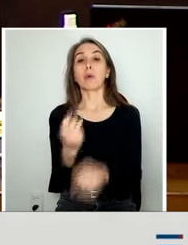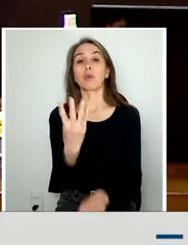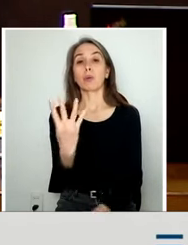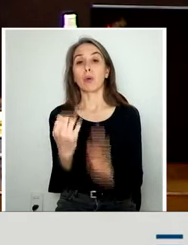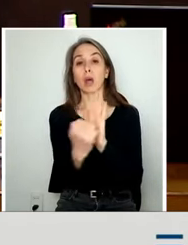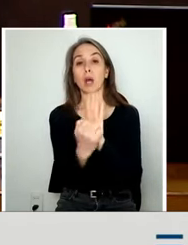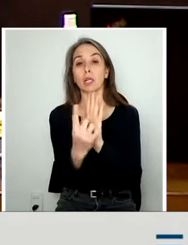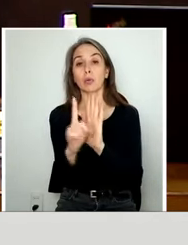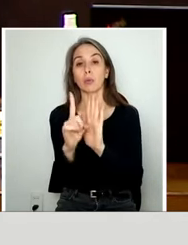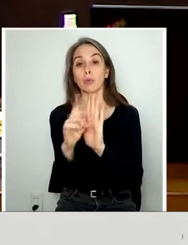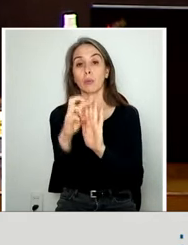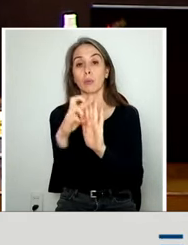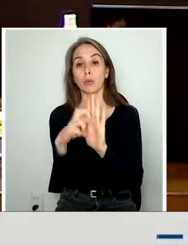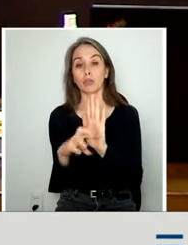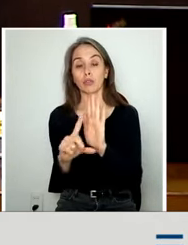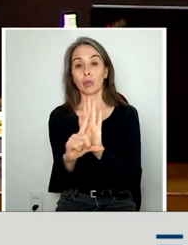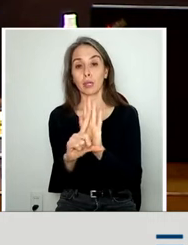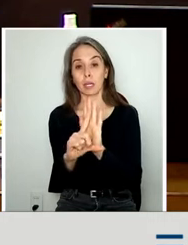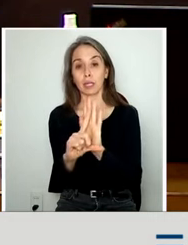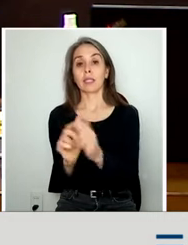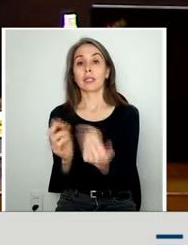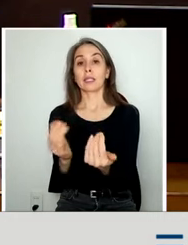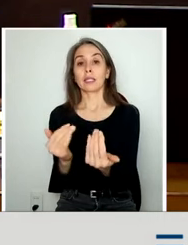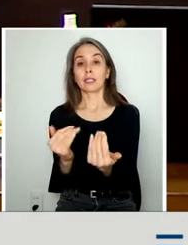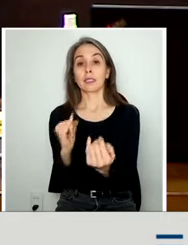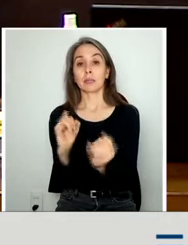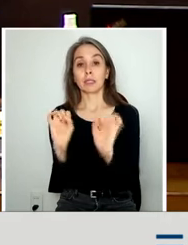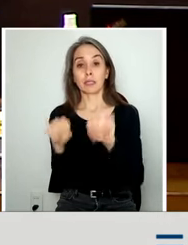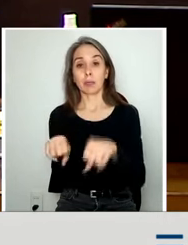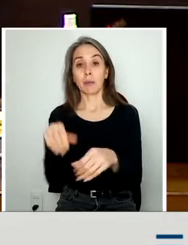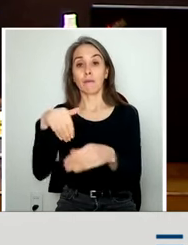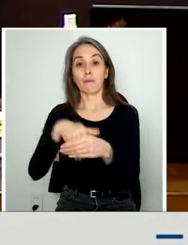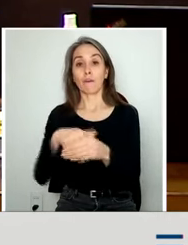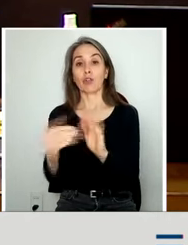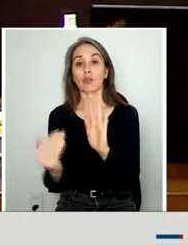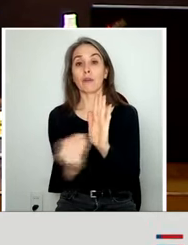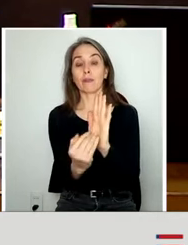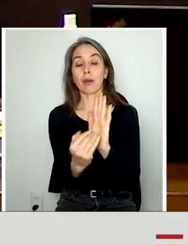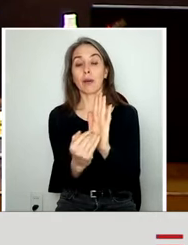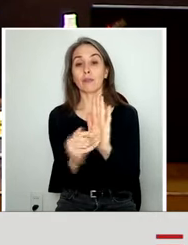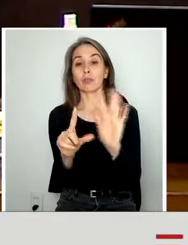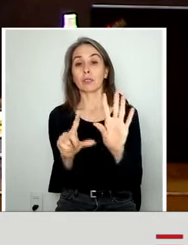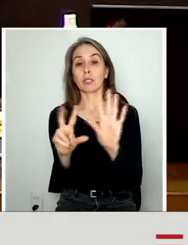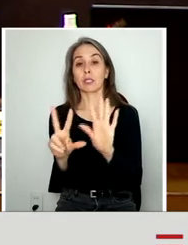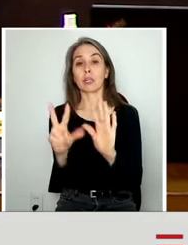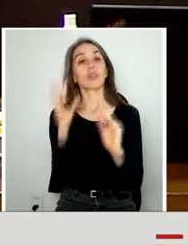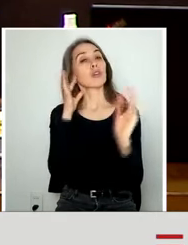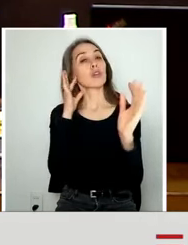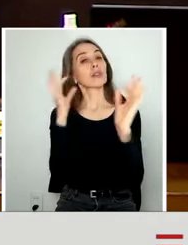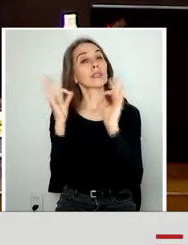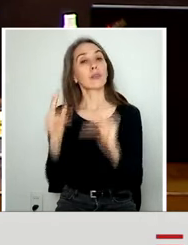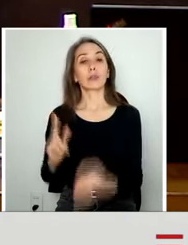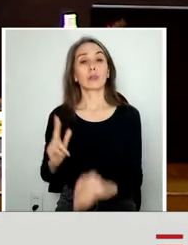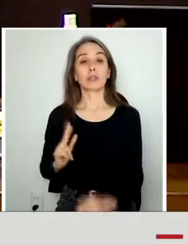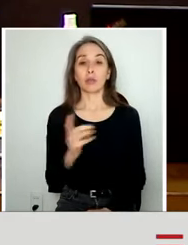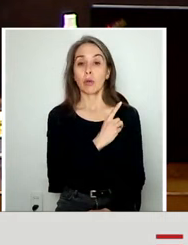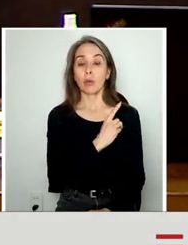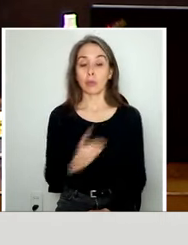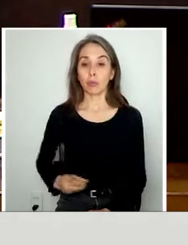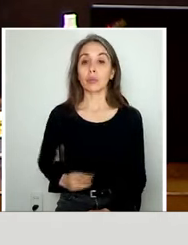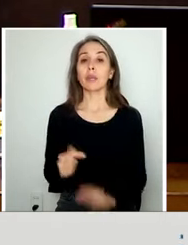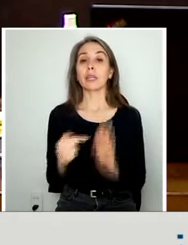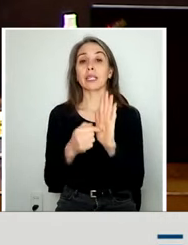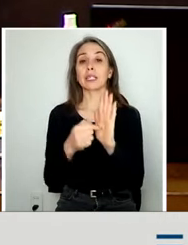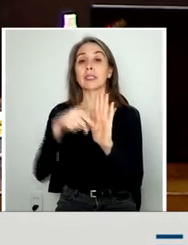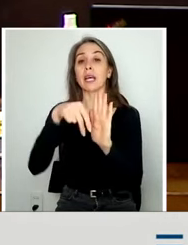proyecto de ley que requiere para su aprobación del voto favorable de 78 diputadas y diputados por tratarse de una norma de Rango